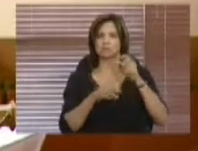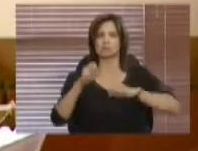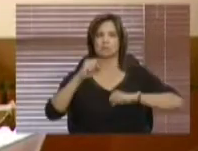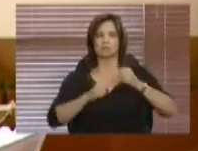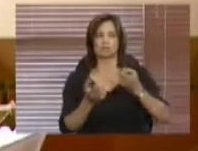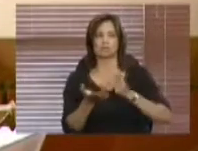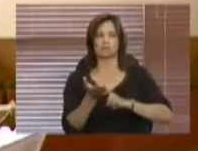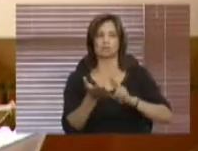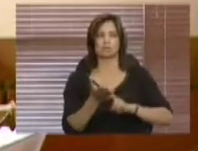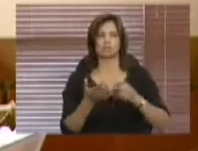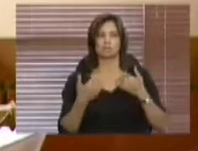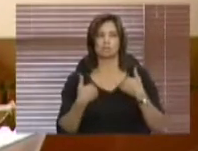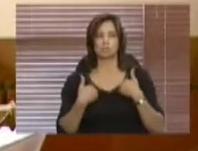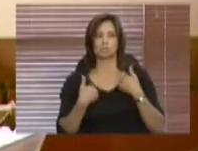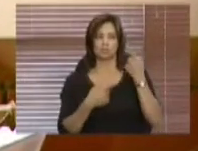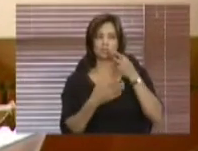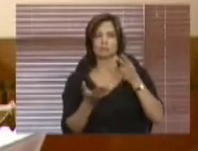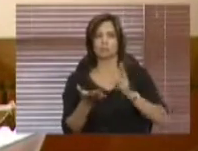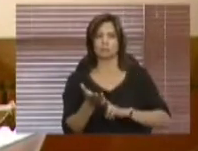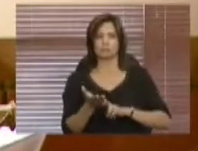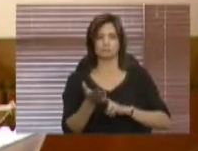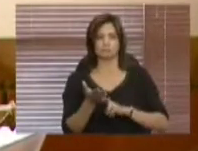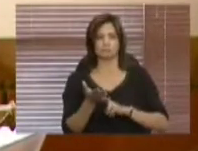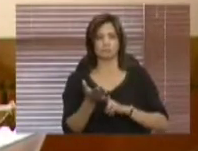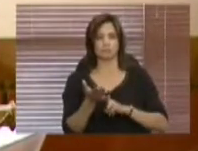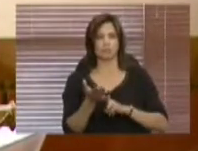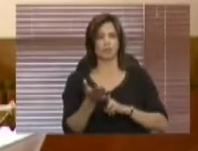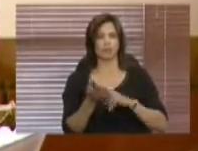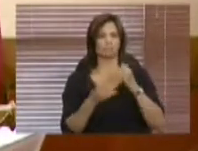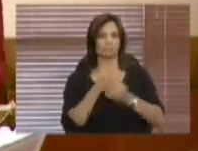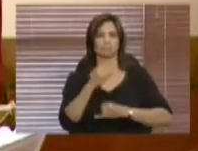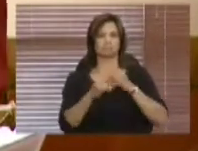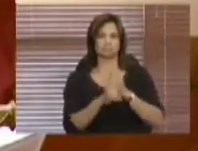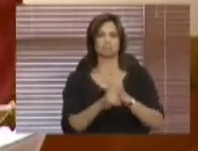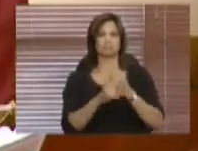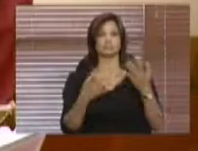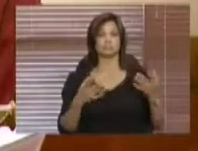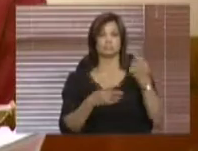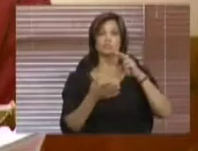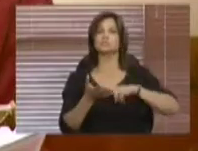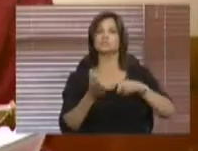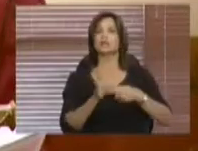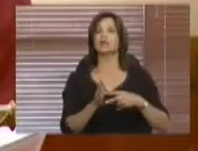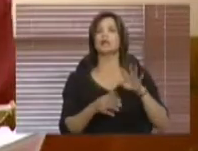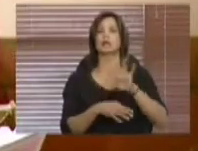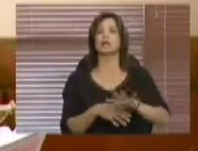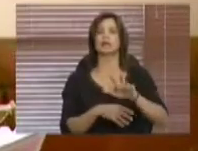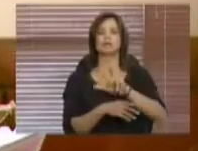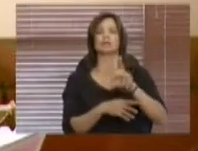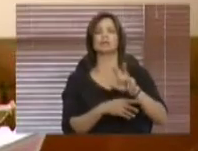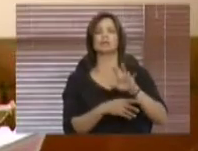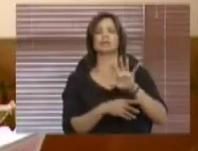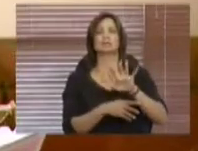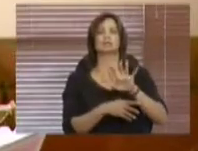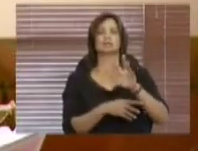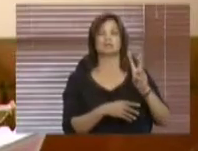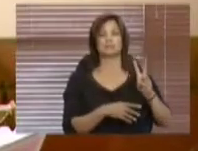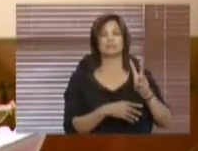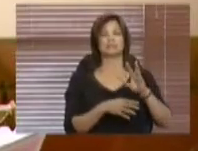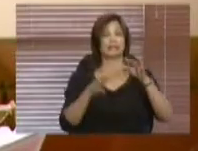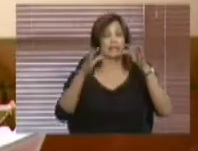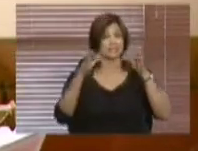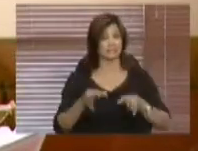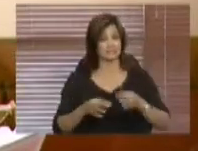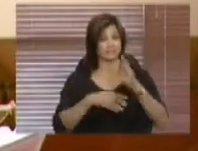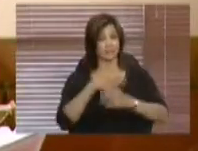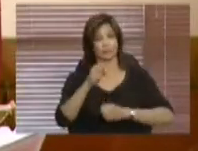de firma. Vamos a tener una firma electrónica. Esto representa un promedio de 356 sentencias